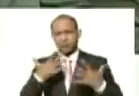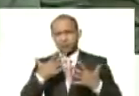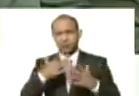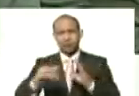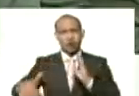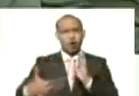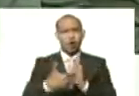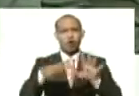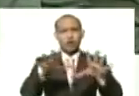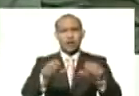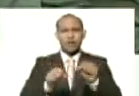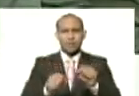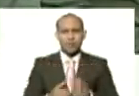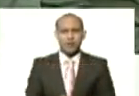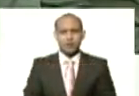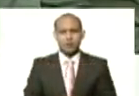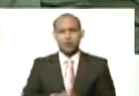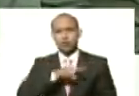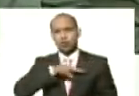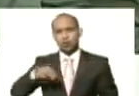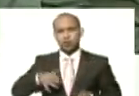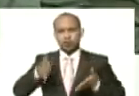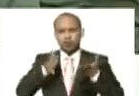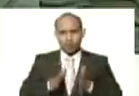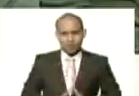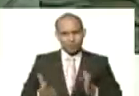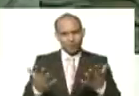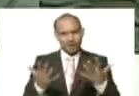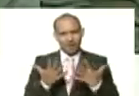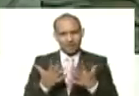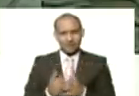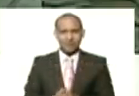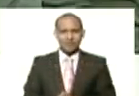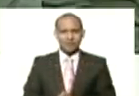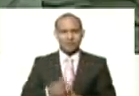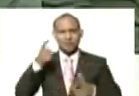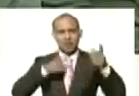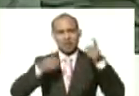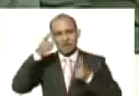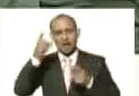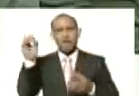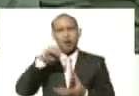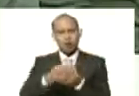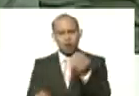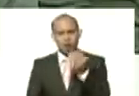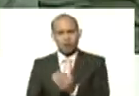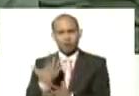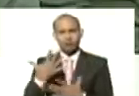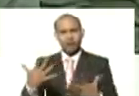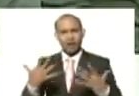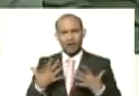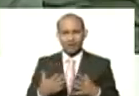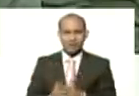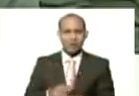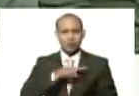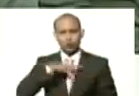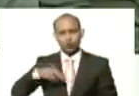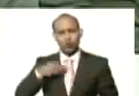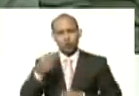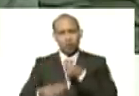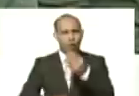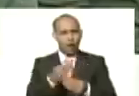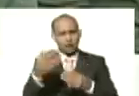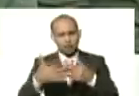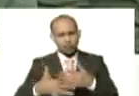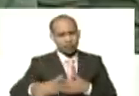antiimperialista. Así nacimos, así nos refundó nuestro comandante Chávez, y así hemos actuado bajo su mandato